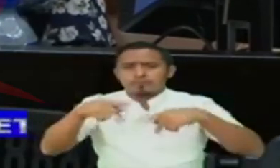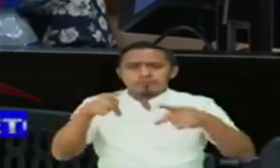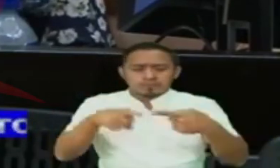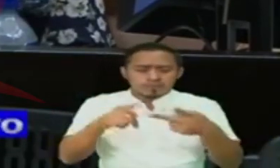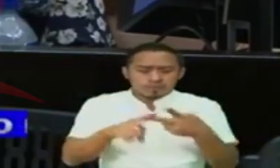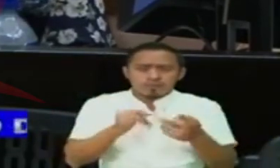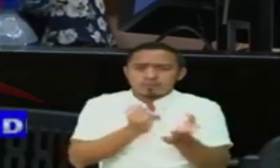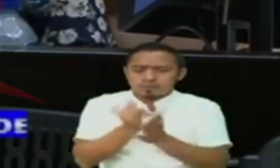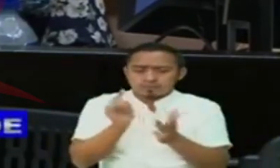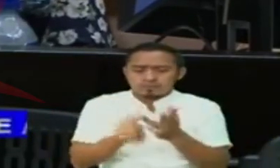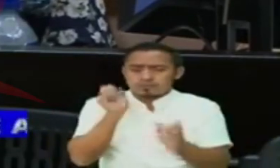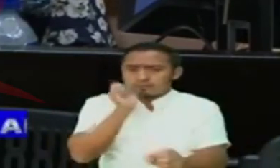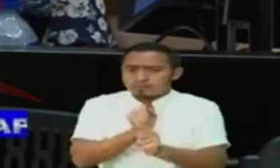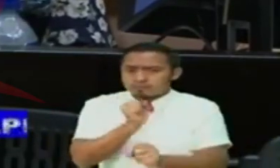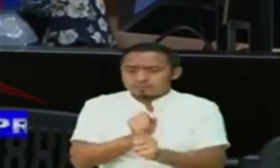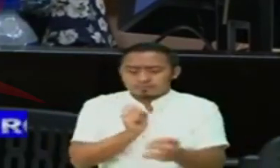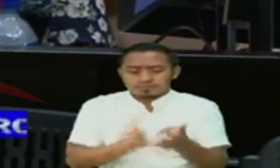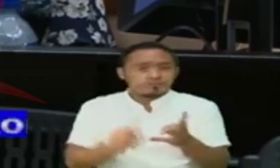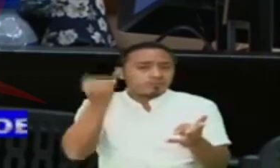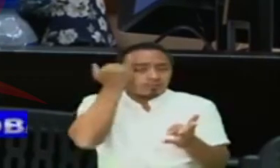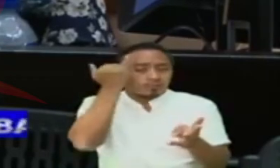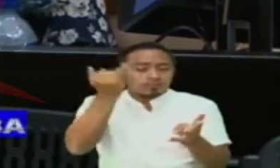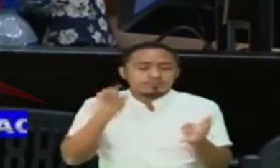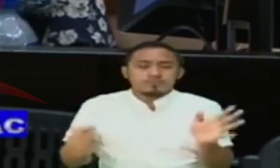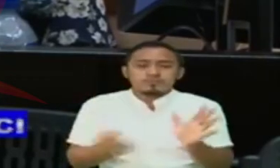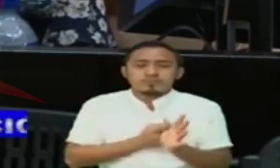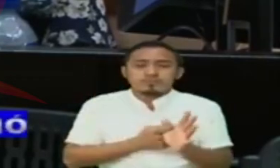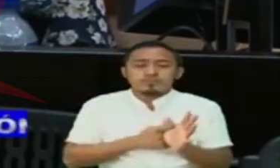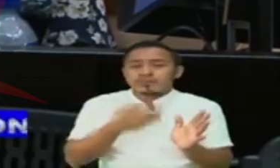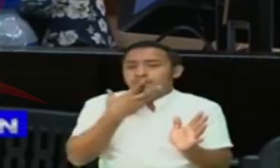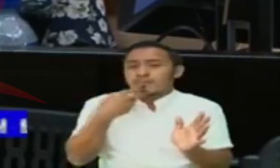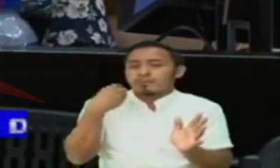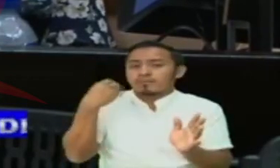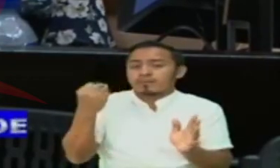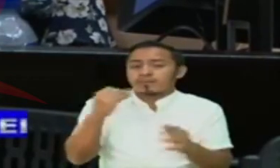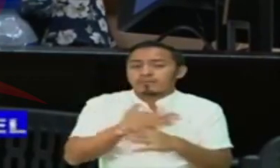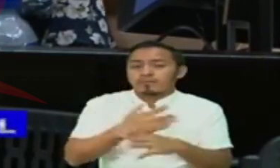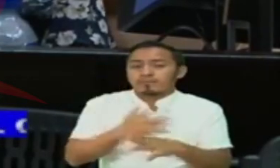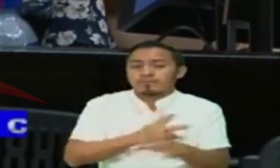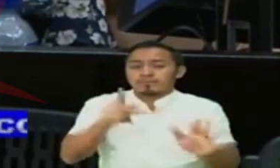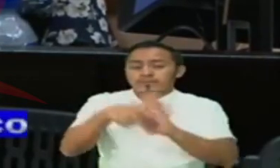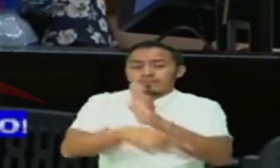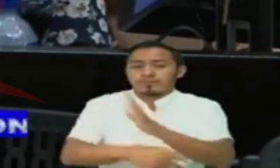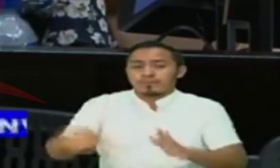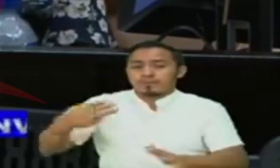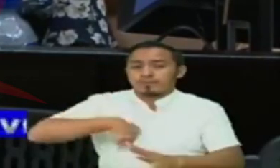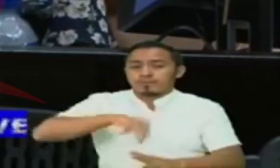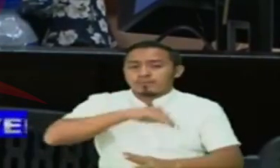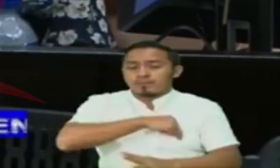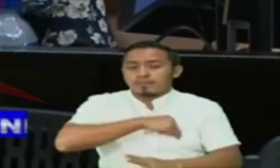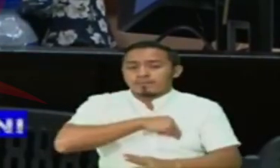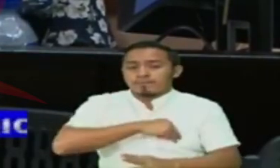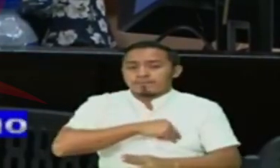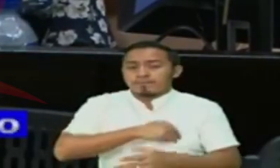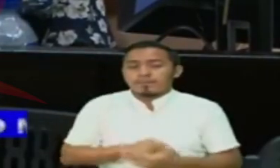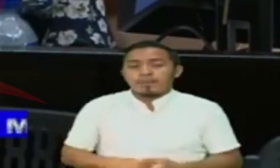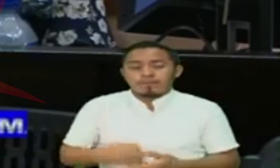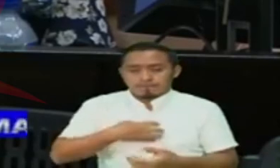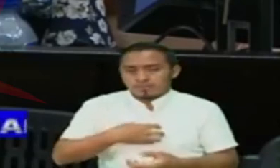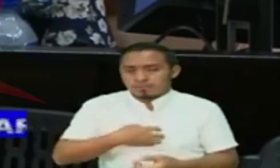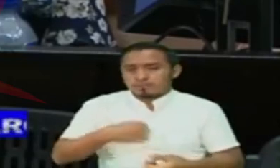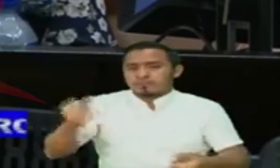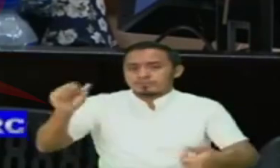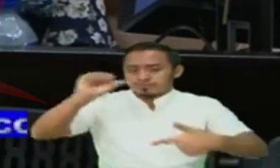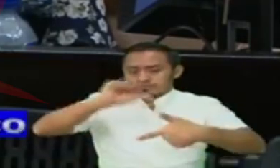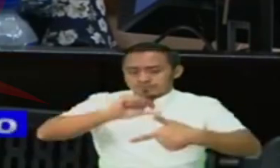investigadores, trabajadores, emprendedores y jóvenes de los países miembros de la Conferencia